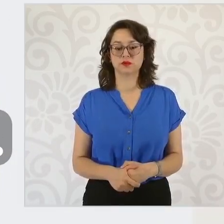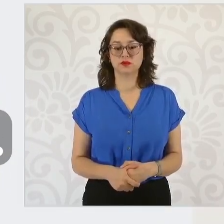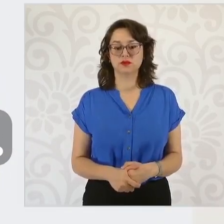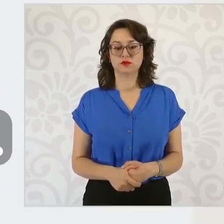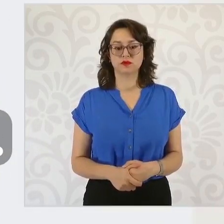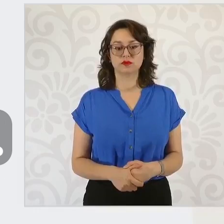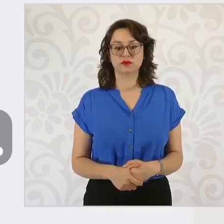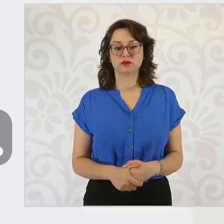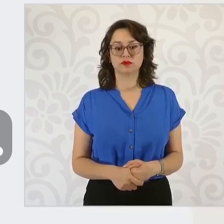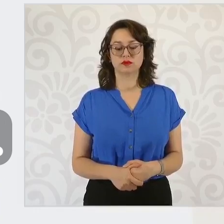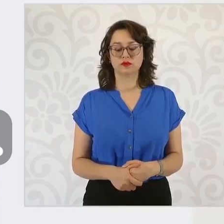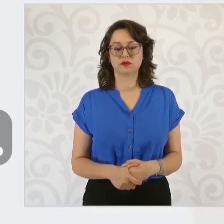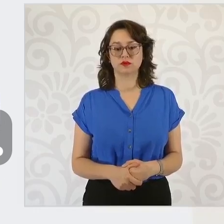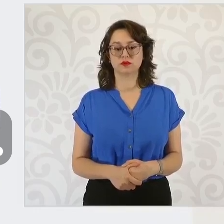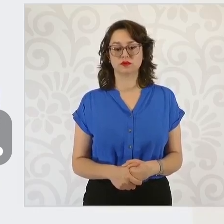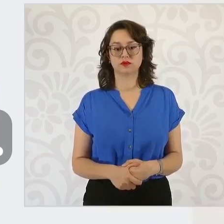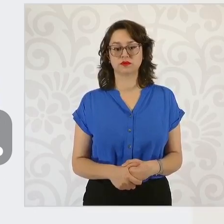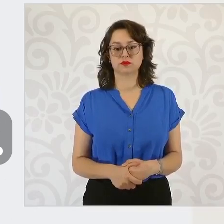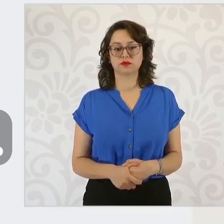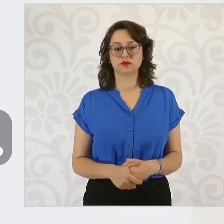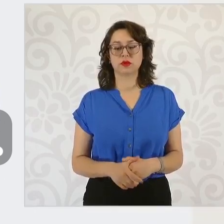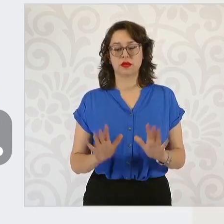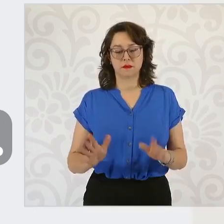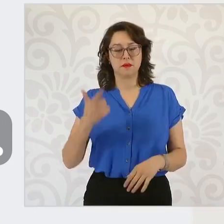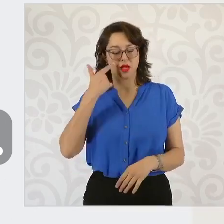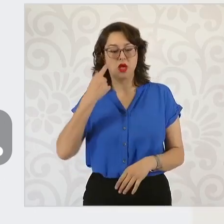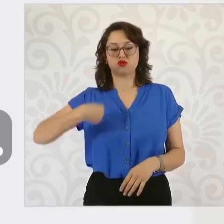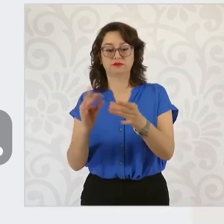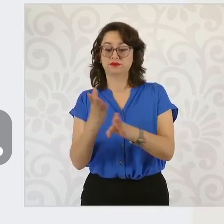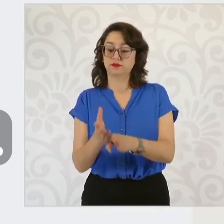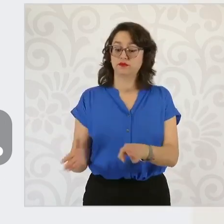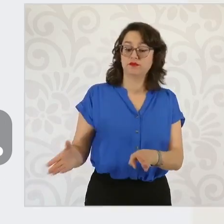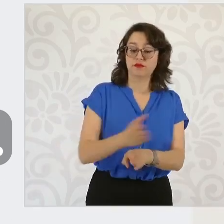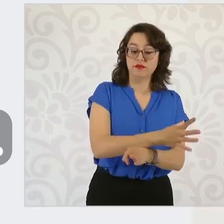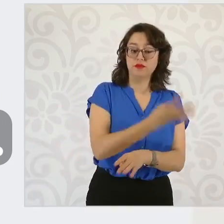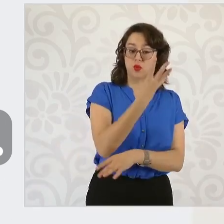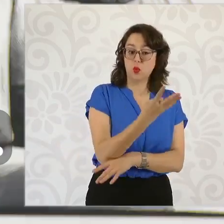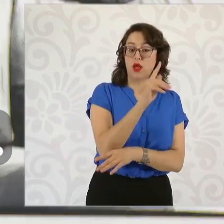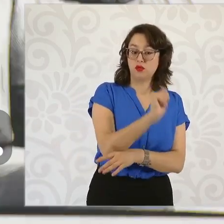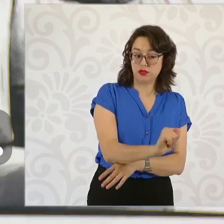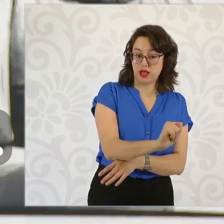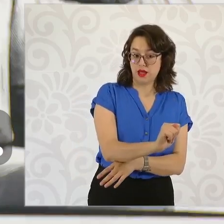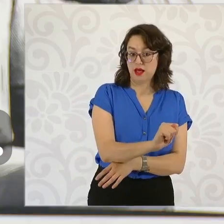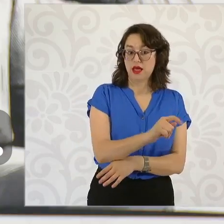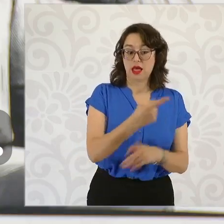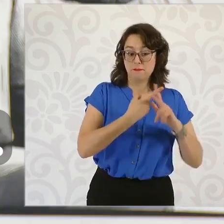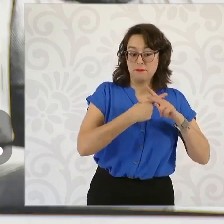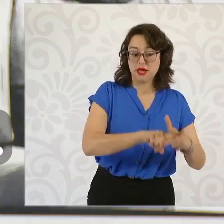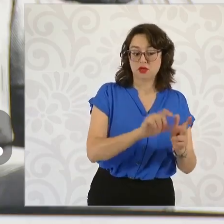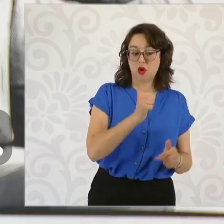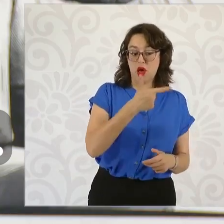que el gobierno de la Cuarta Transformación, desde el presidente López Obrador y con nosotros, ha dado a los maestros es mucho y